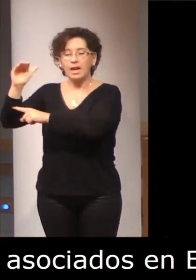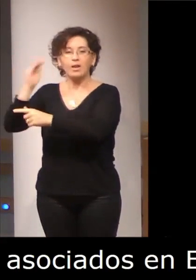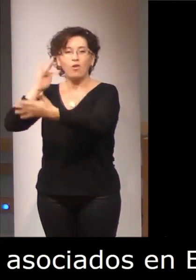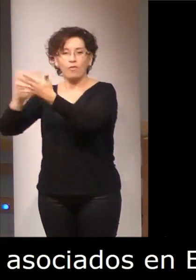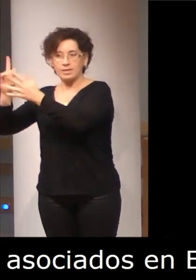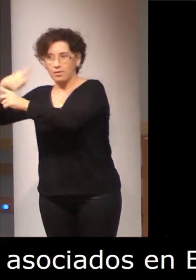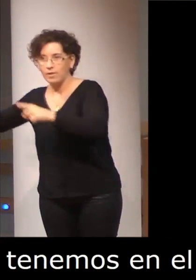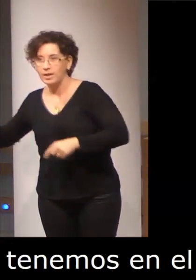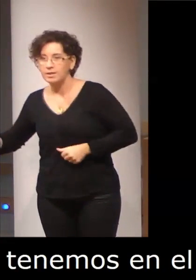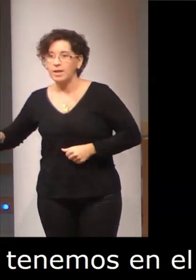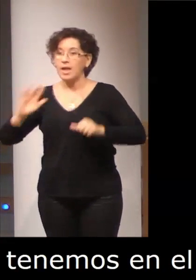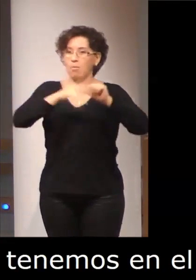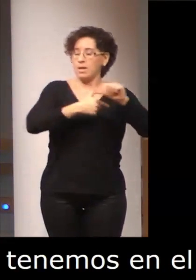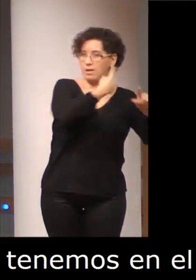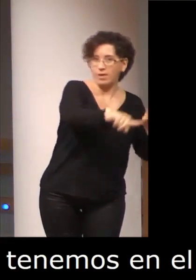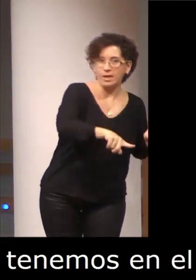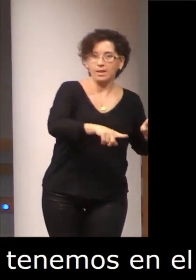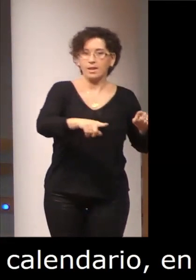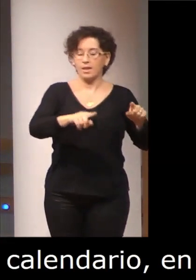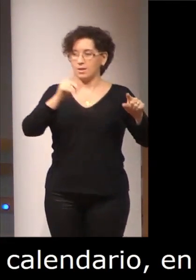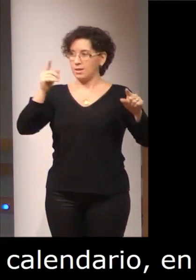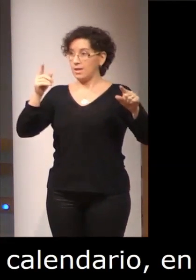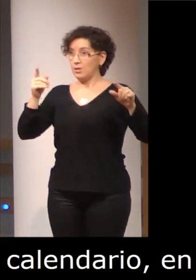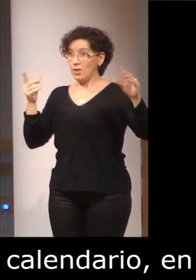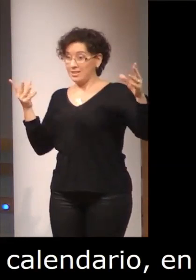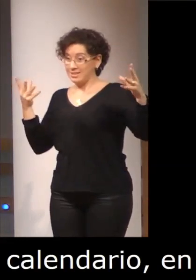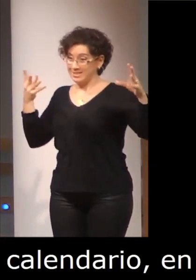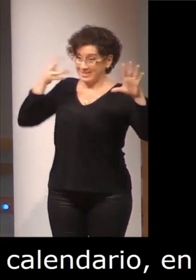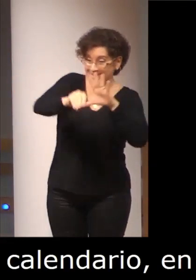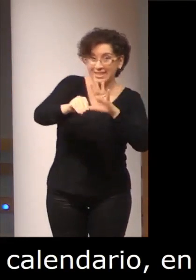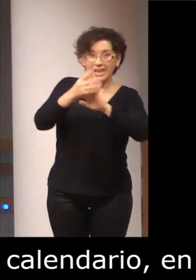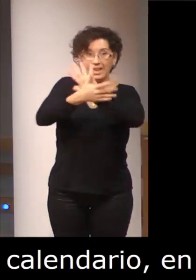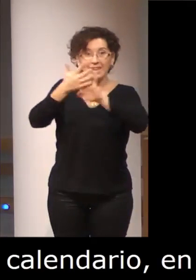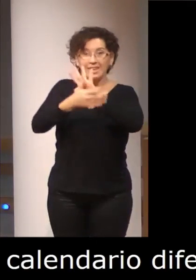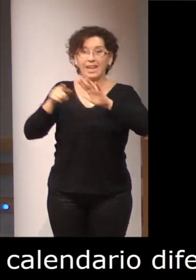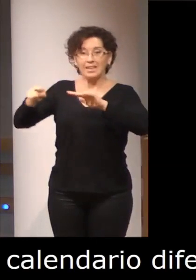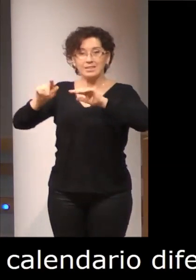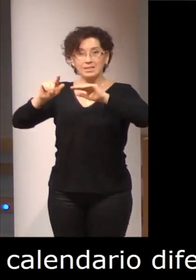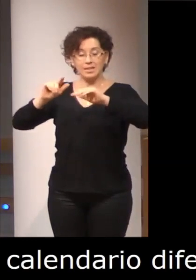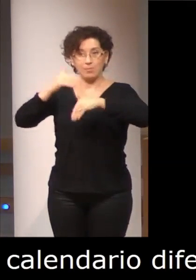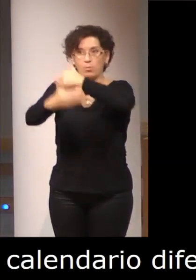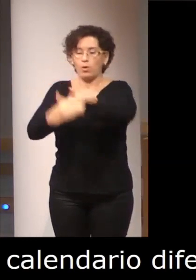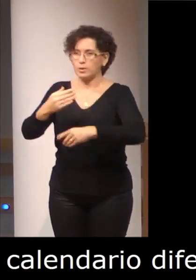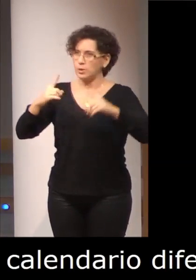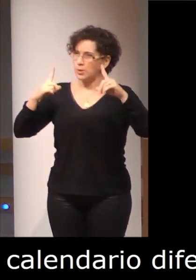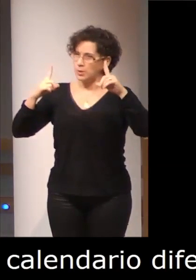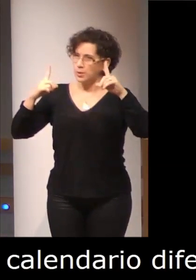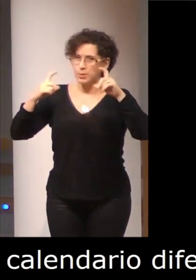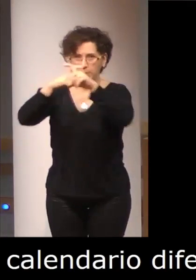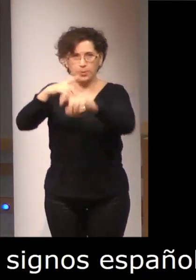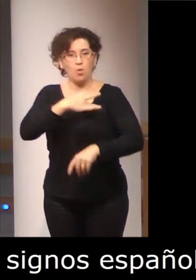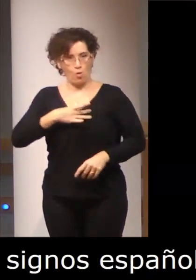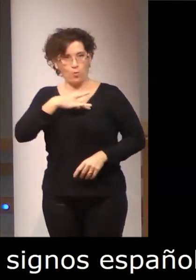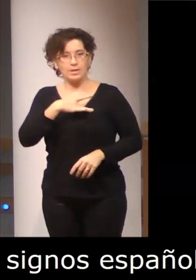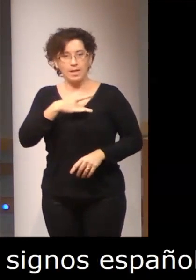un calendario diferente. Simplemente meter la lengua de signos española en esa máquina era demasiado complicado. Y, por otra parte, seguramente